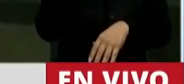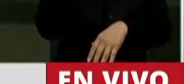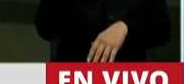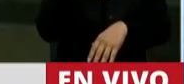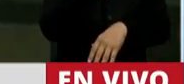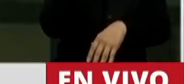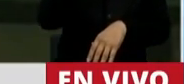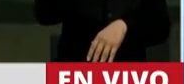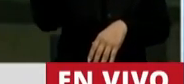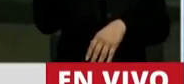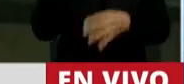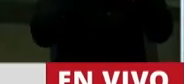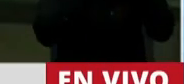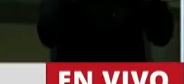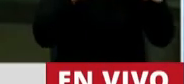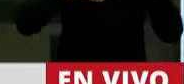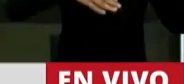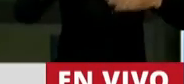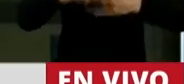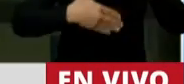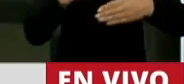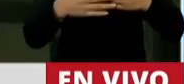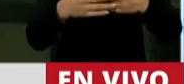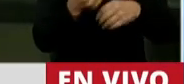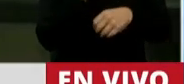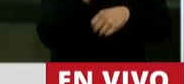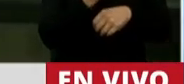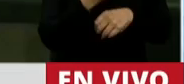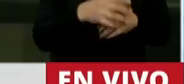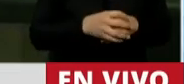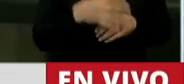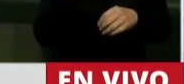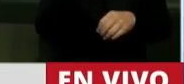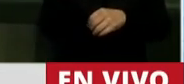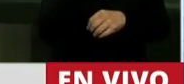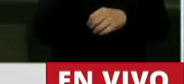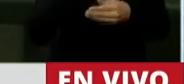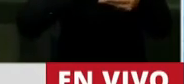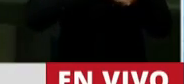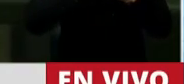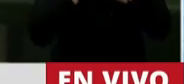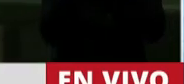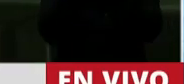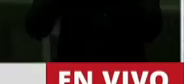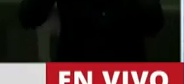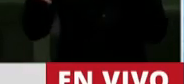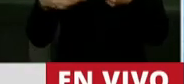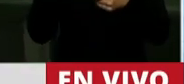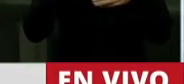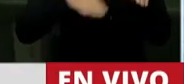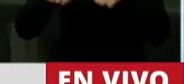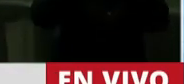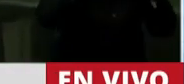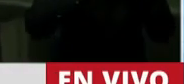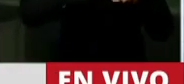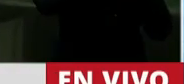nación democrática en marcha impone, en primer término, la distribución equitativa de la riqueza que sus